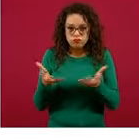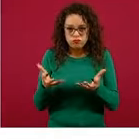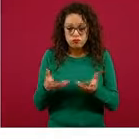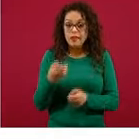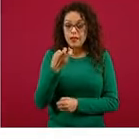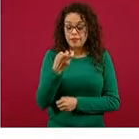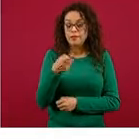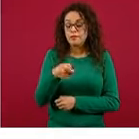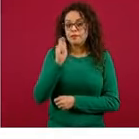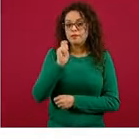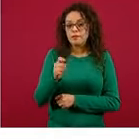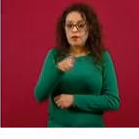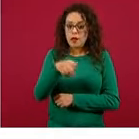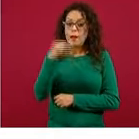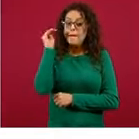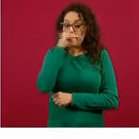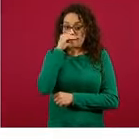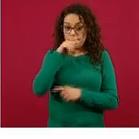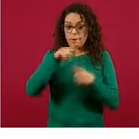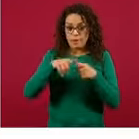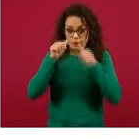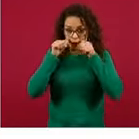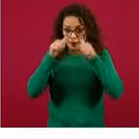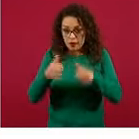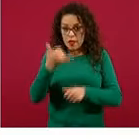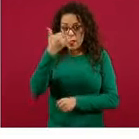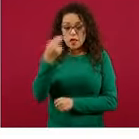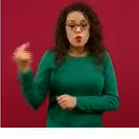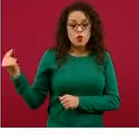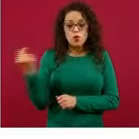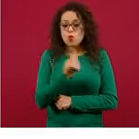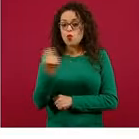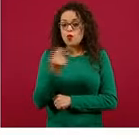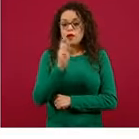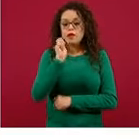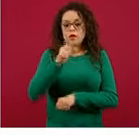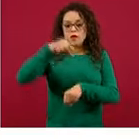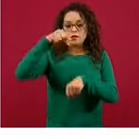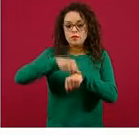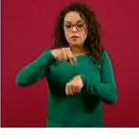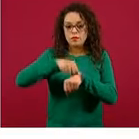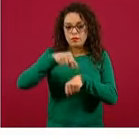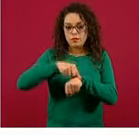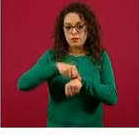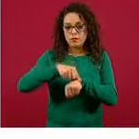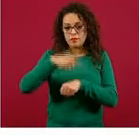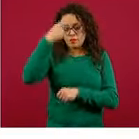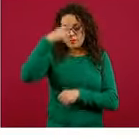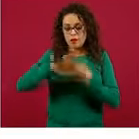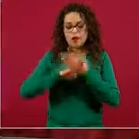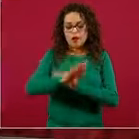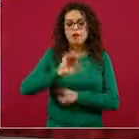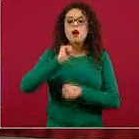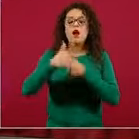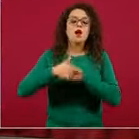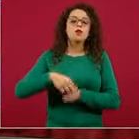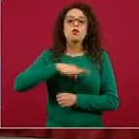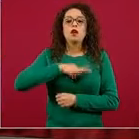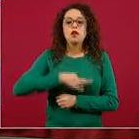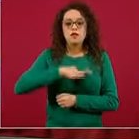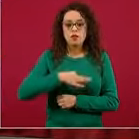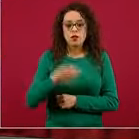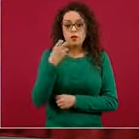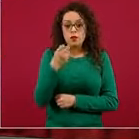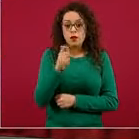gratuita, pero además debe de considerarse como una urgencia médica. Por lo tanto, la invitación es que en los